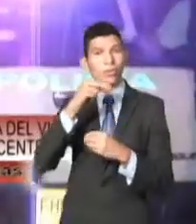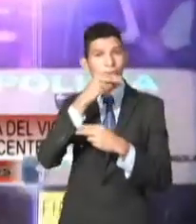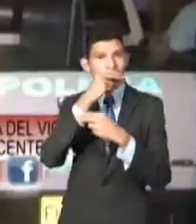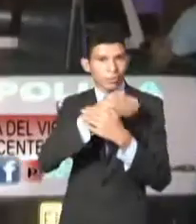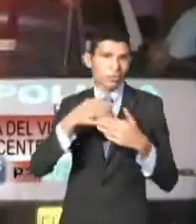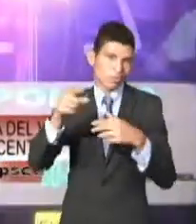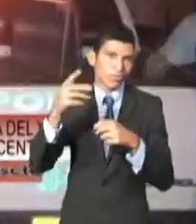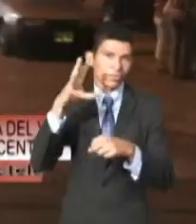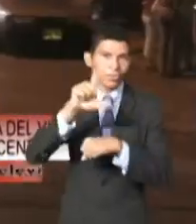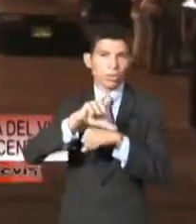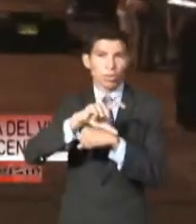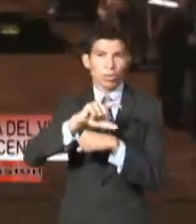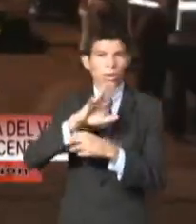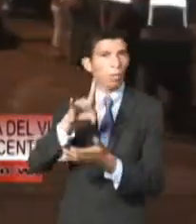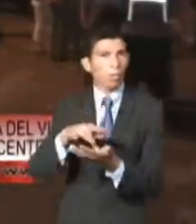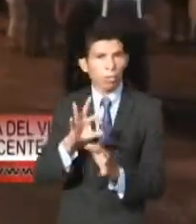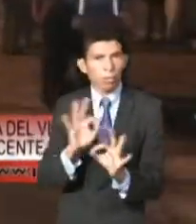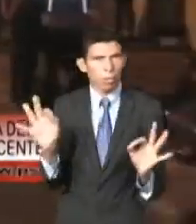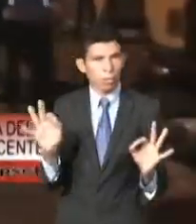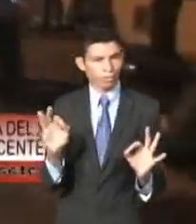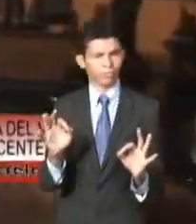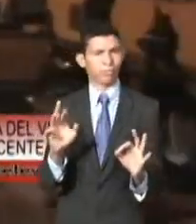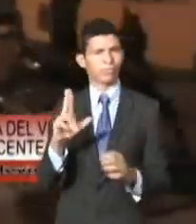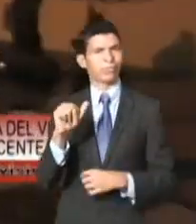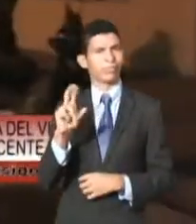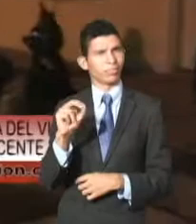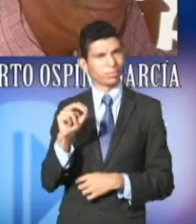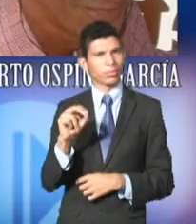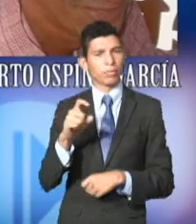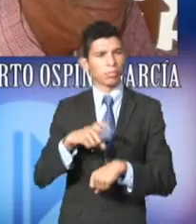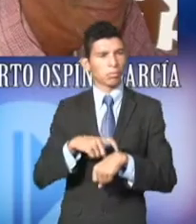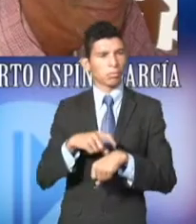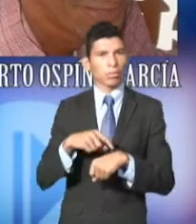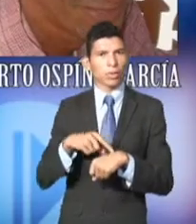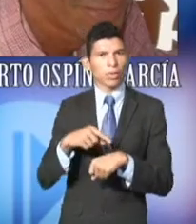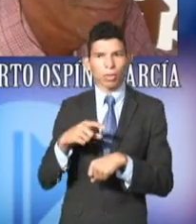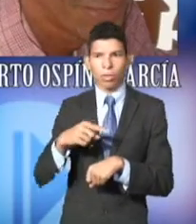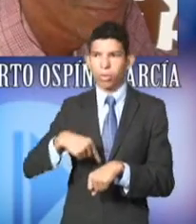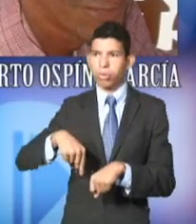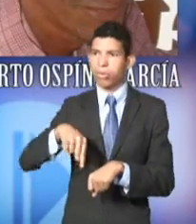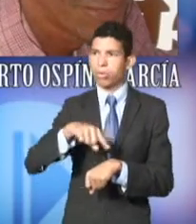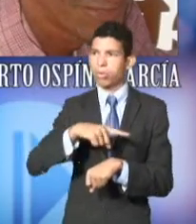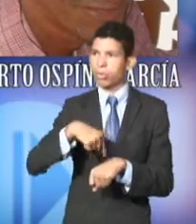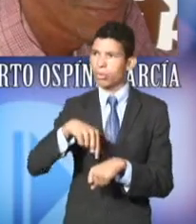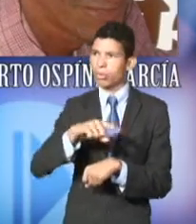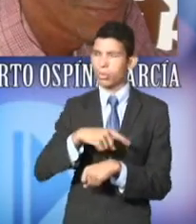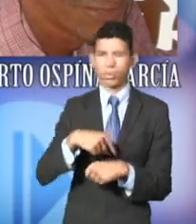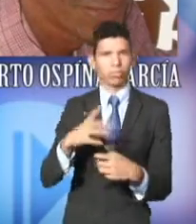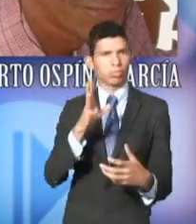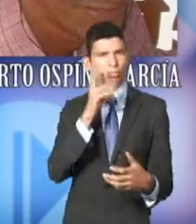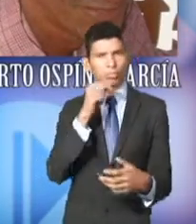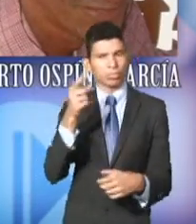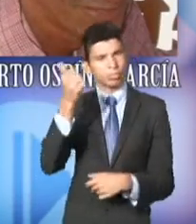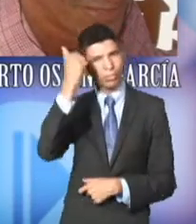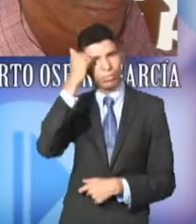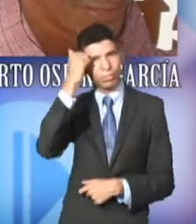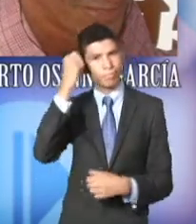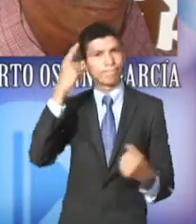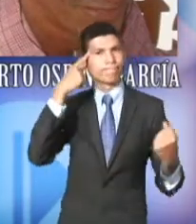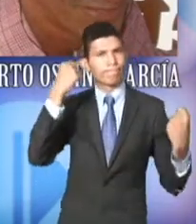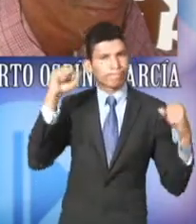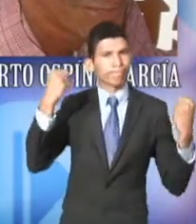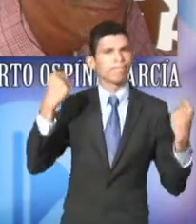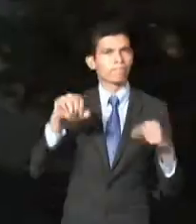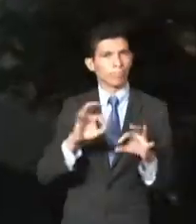los estudiantes del colegio donde laboraba al cual no se presentó al percatarse del tiempo en el cual el maestro no se reportaba la preocupación se